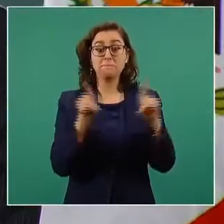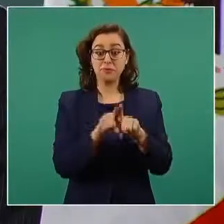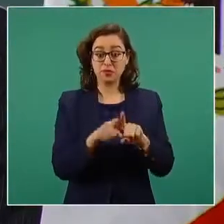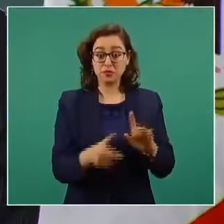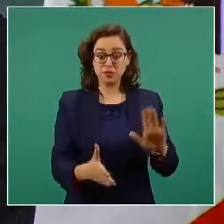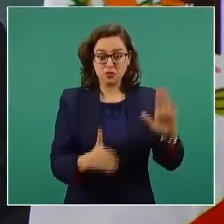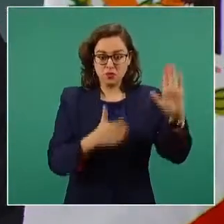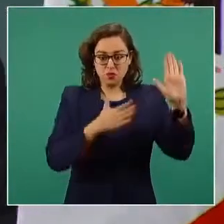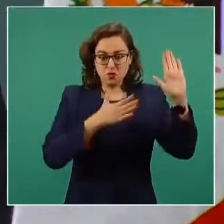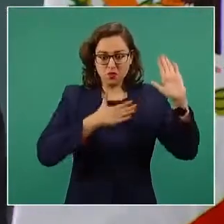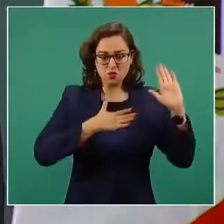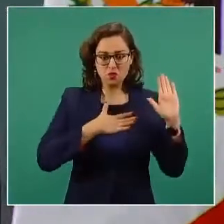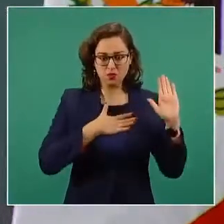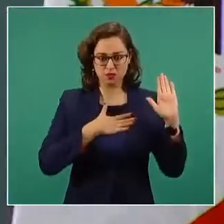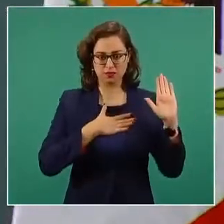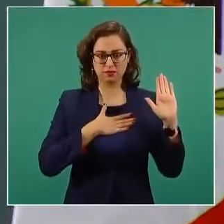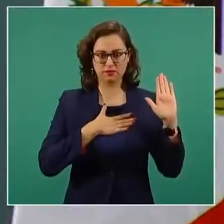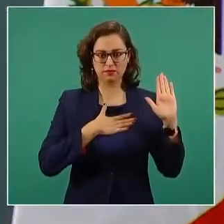de